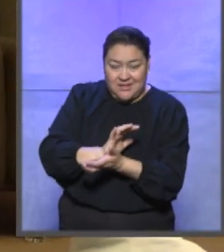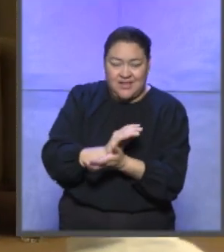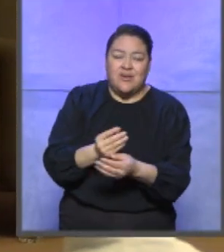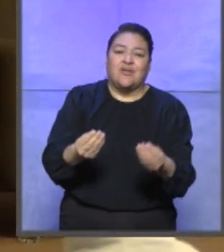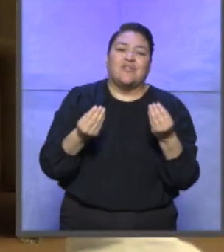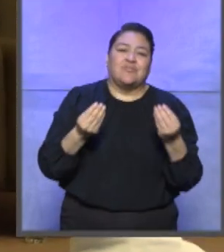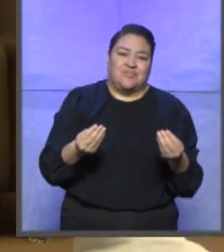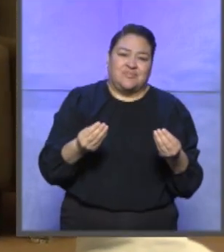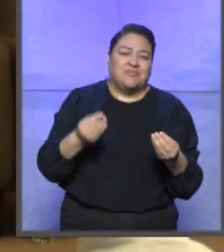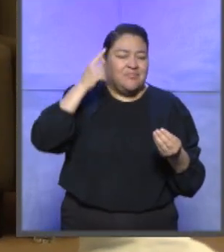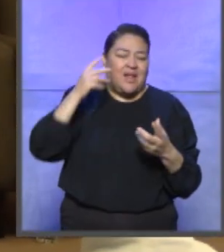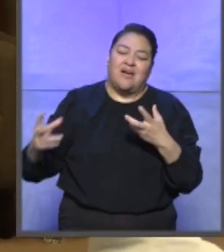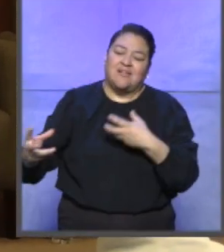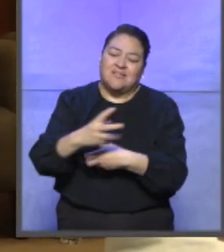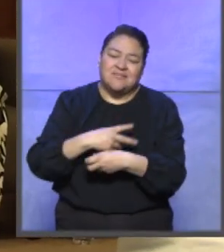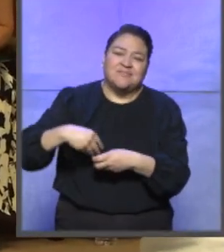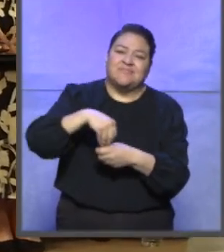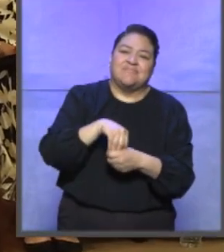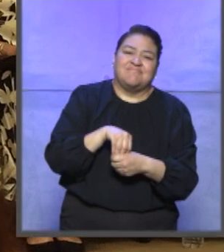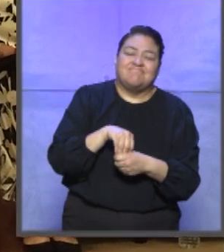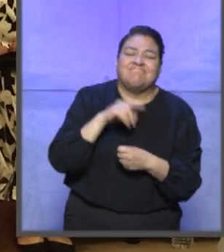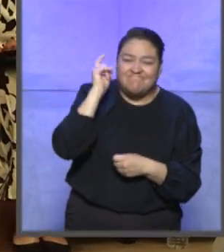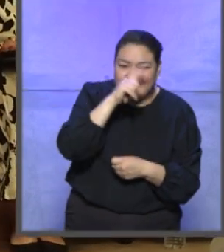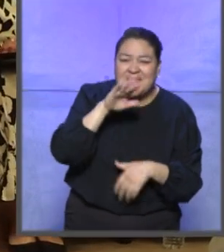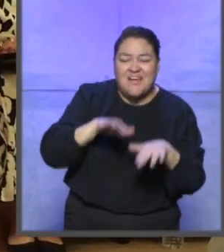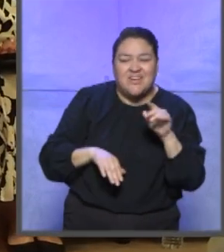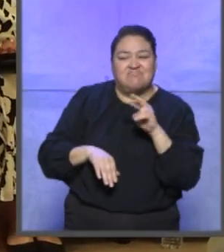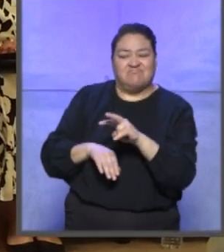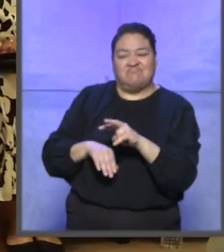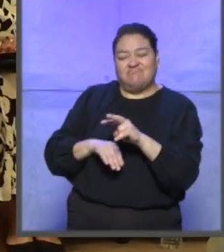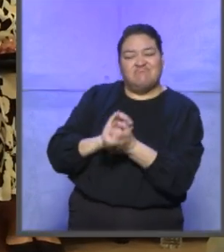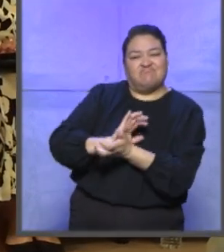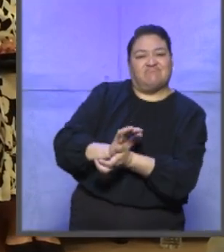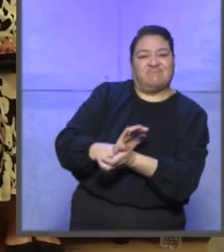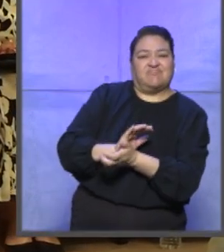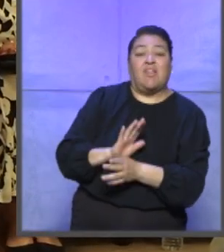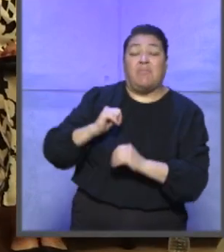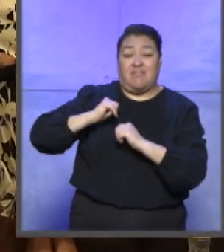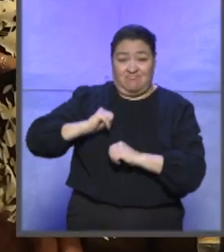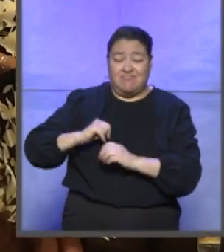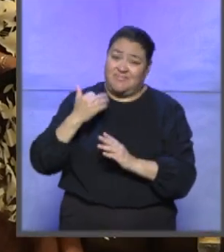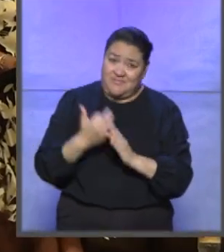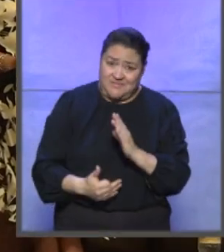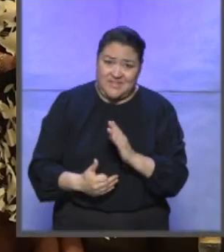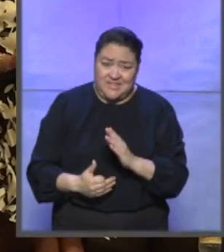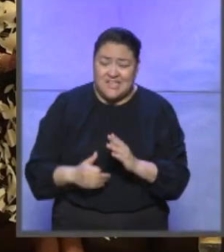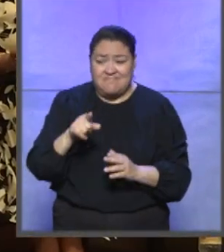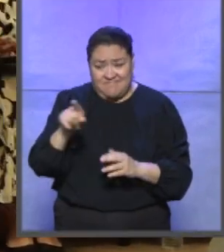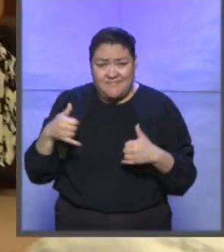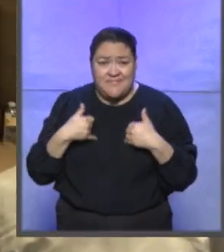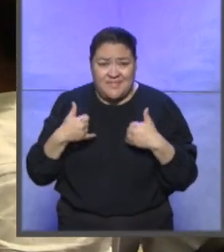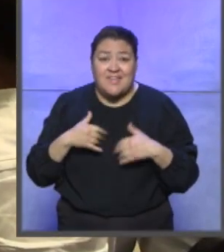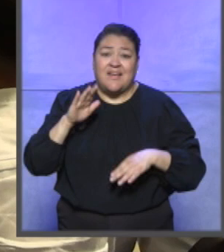siendo un obstáculo para la plena inclusión de todos los sectores, no nada más de la juventud, en la sociedad y en las tomas de decisiones. ¿Por qué esto